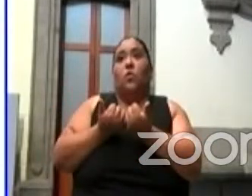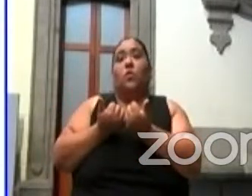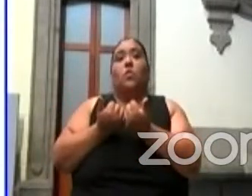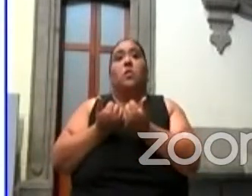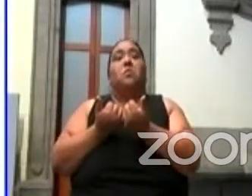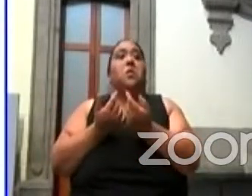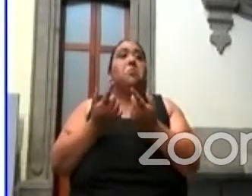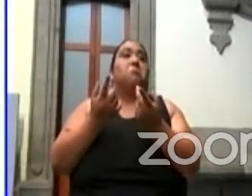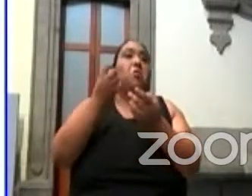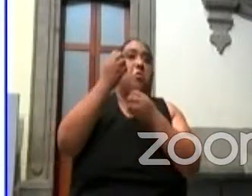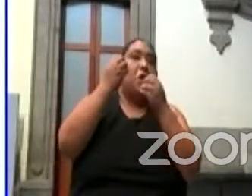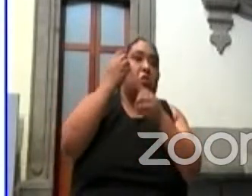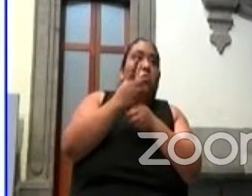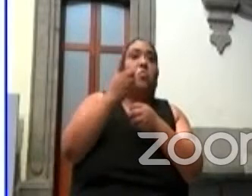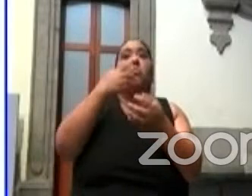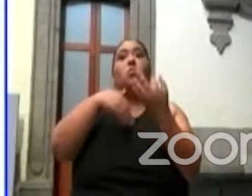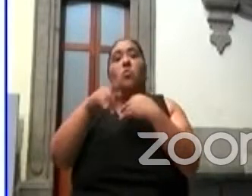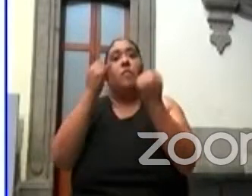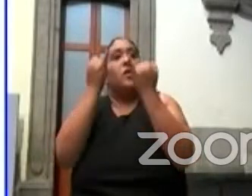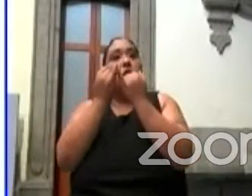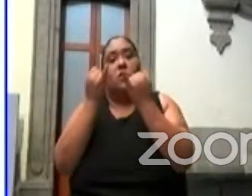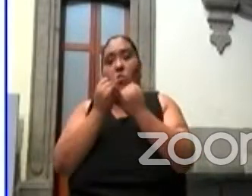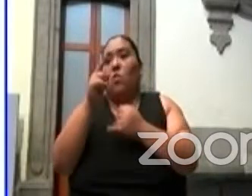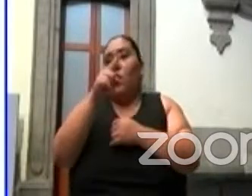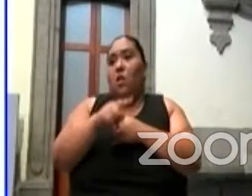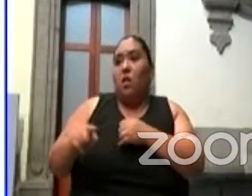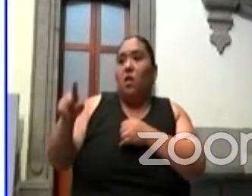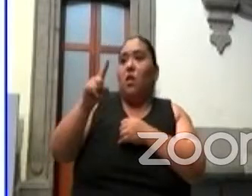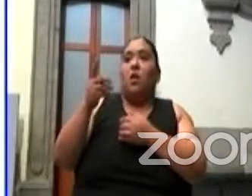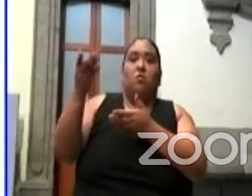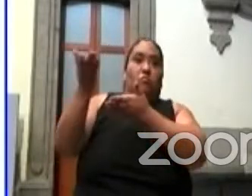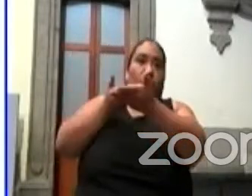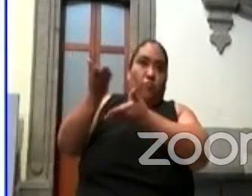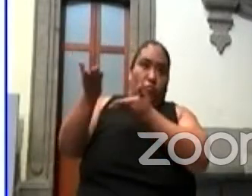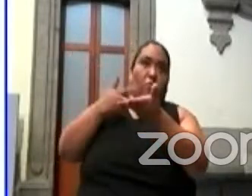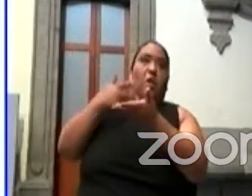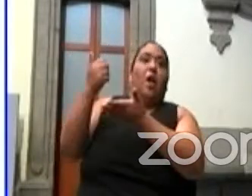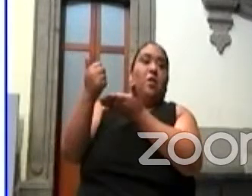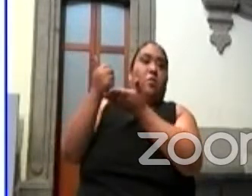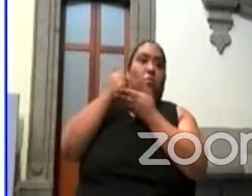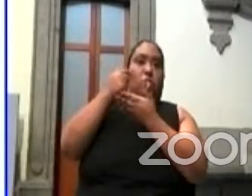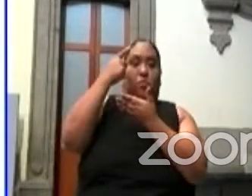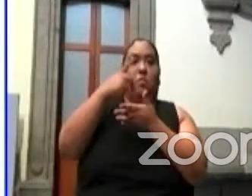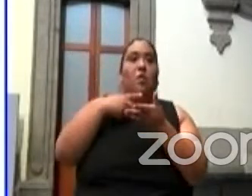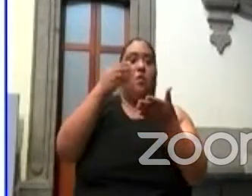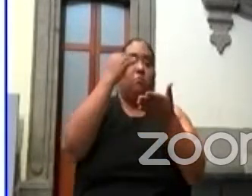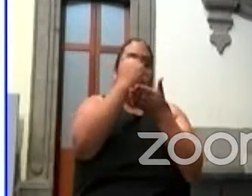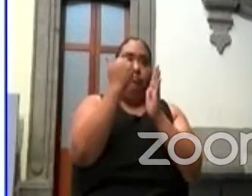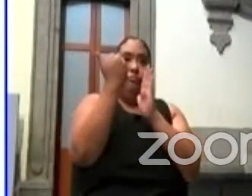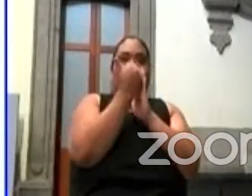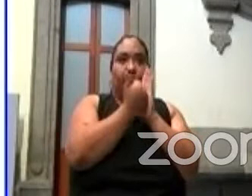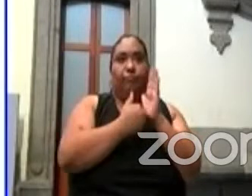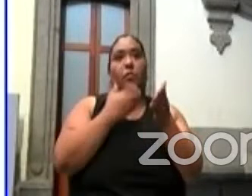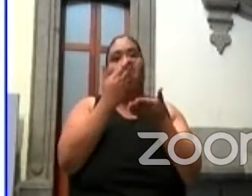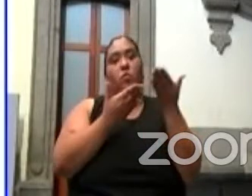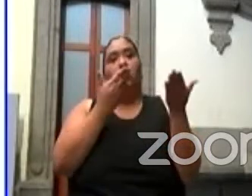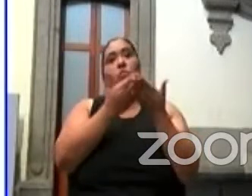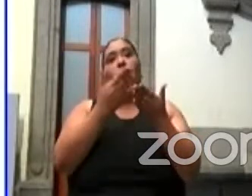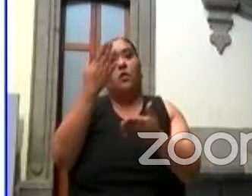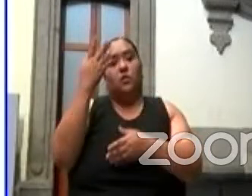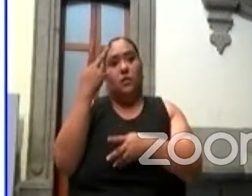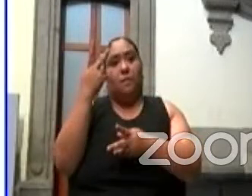asociaciones civiles, y también ellos pues están colaborando con sus propuestas. También estamos trabajando hoy en